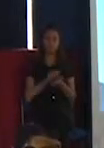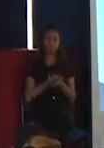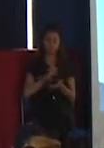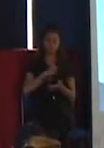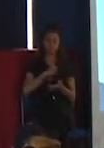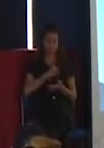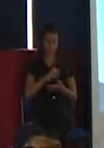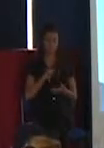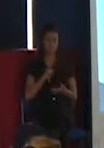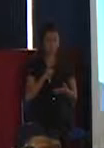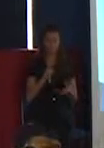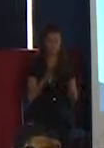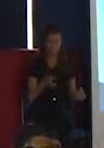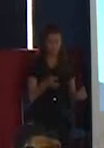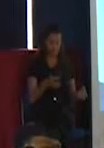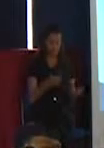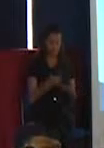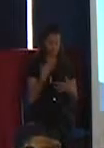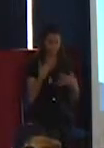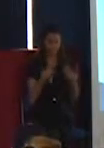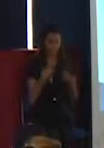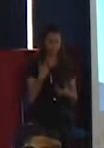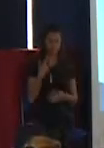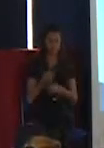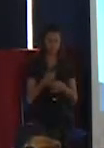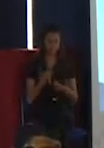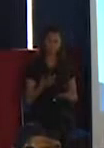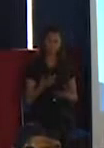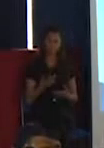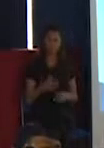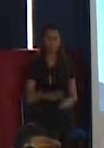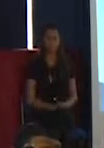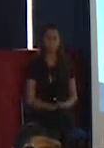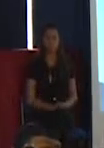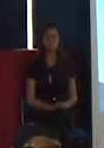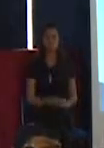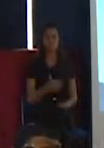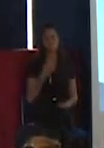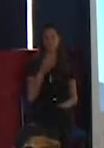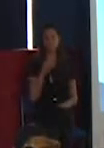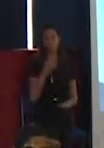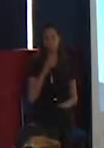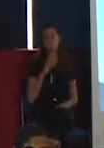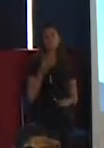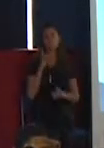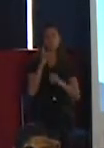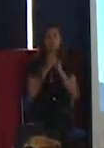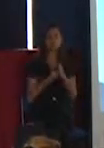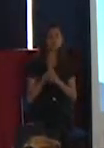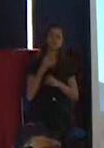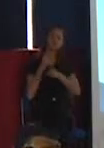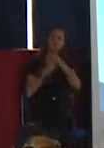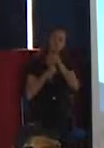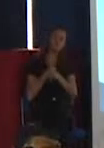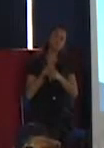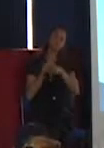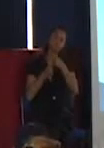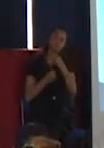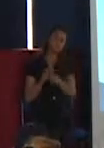den? Entonces, se incorporará anualmente, ¿sí?, en cada uno de